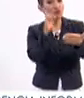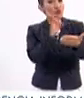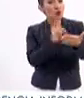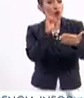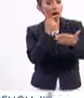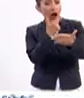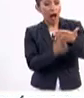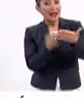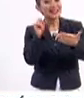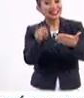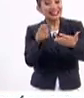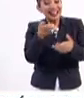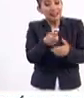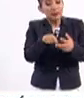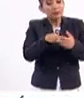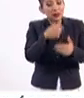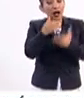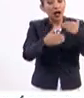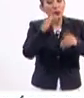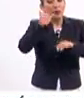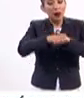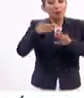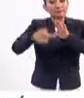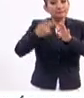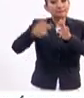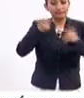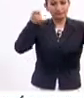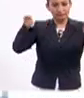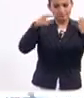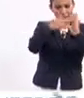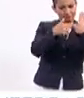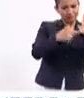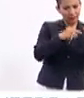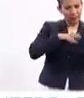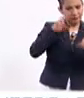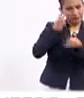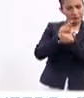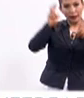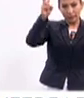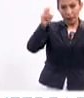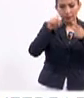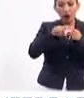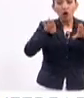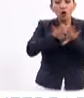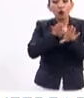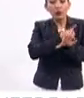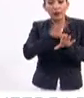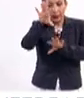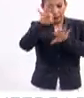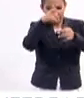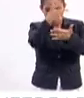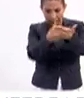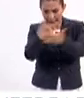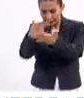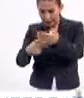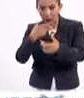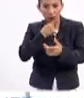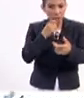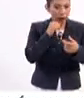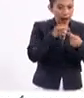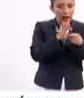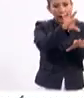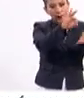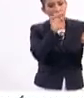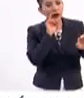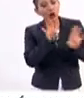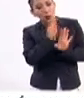y precisamente a partir de eso se empezara una constante regulación en el cual pues ya venían temas de cómo se debían conformar las listas, cómo debían seleccionarse